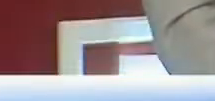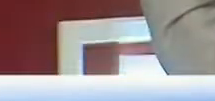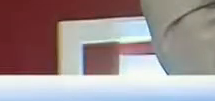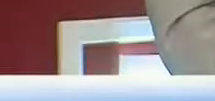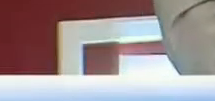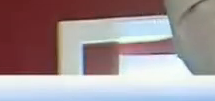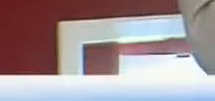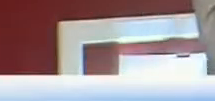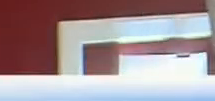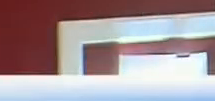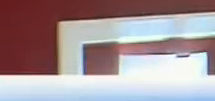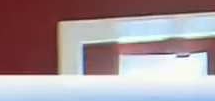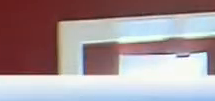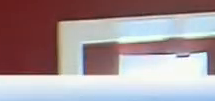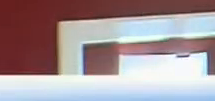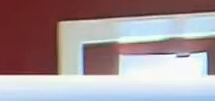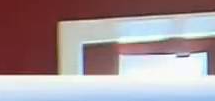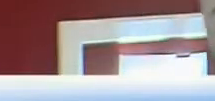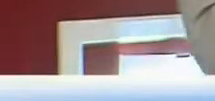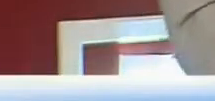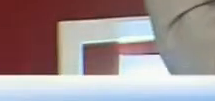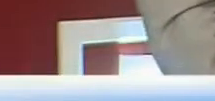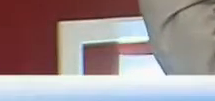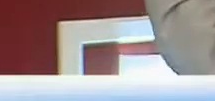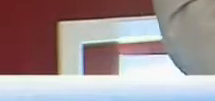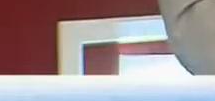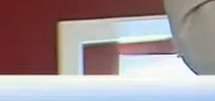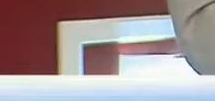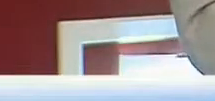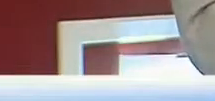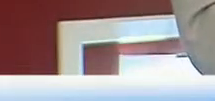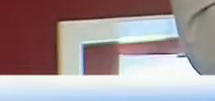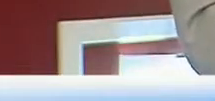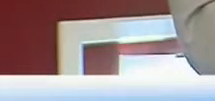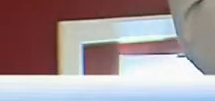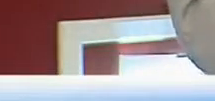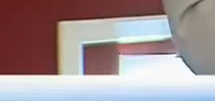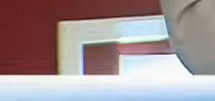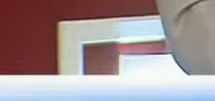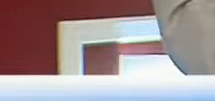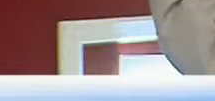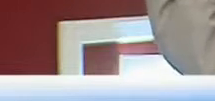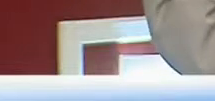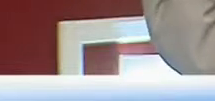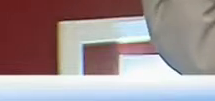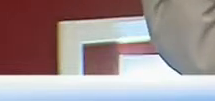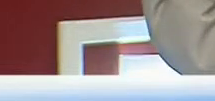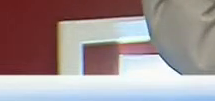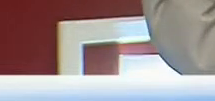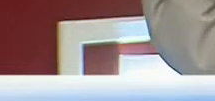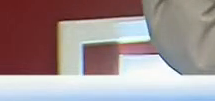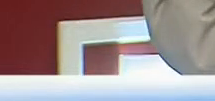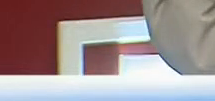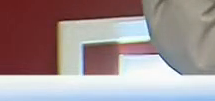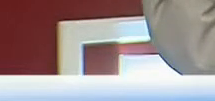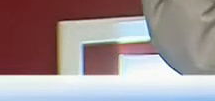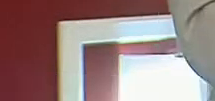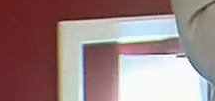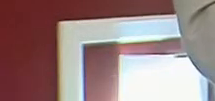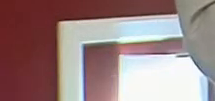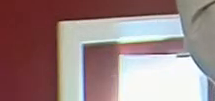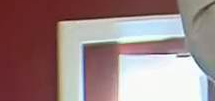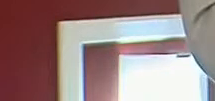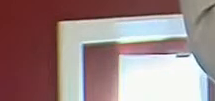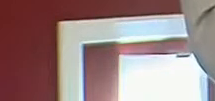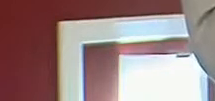Asael? 18. 18 años. ¿Cuánto tiempo en el mundo de la droga? 8 años. O sea, comenzaste a los 10. A los 10. ¿Cómo así